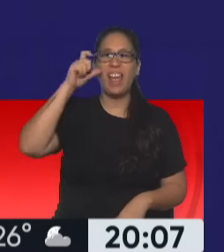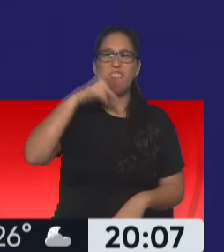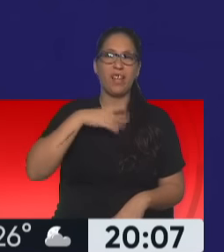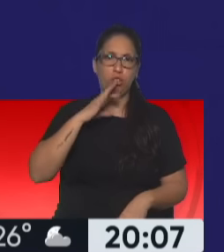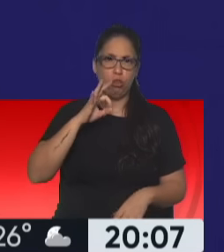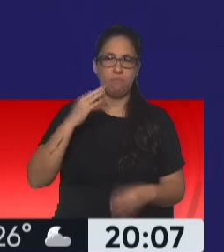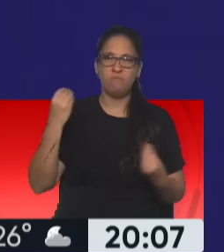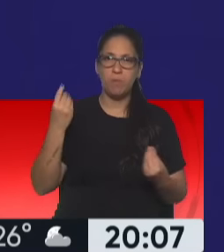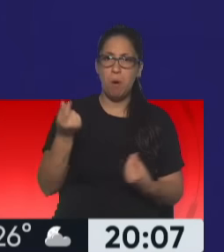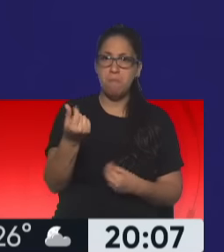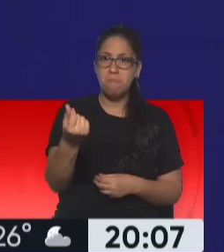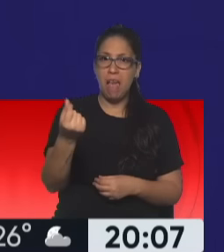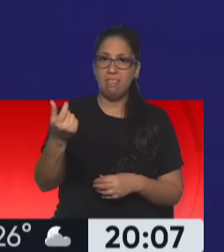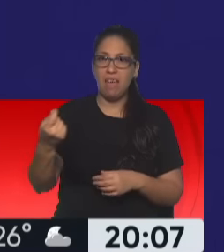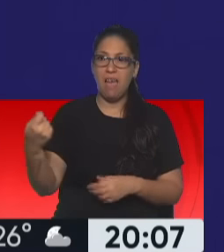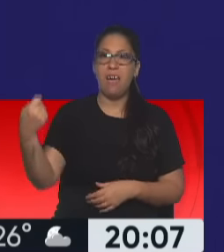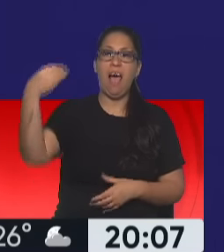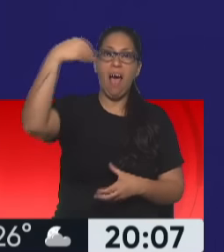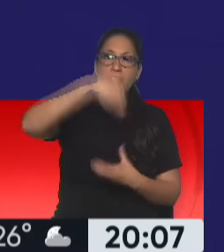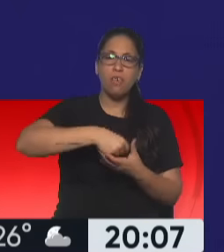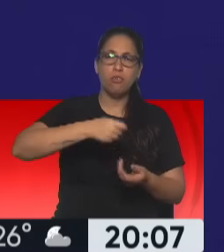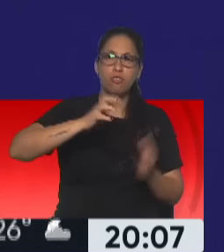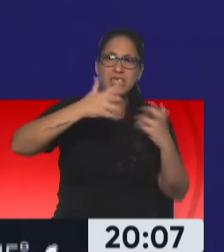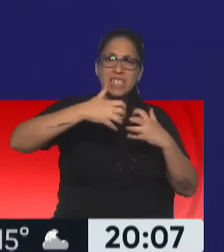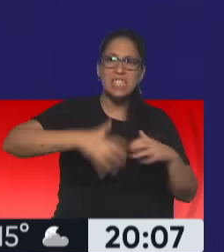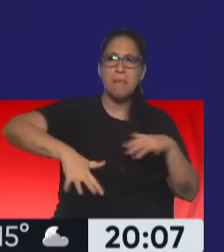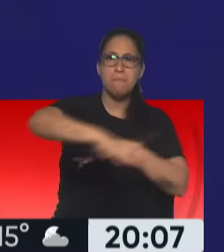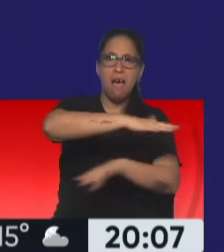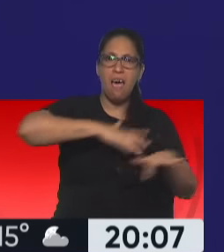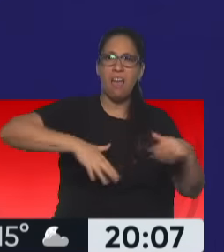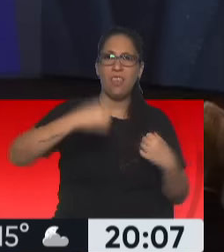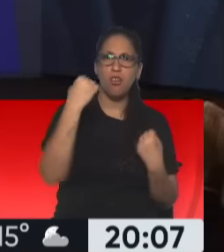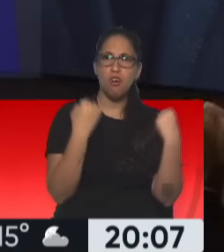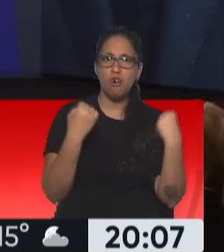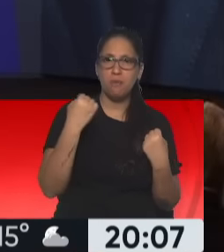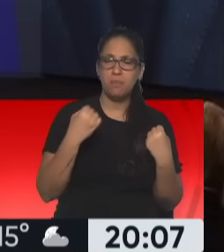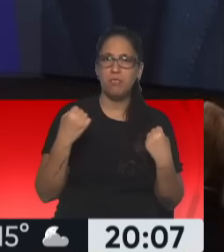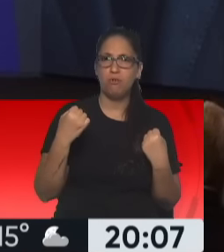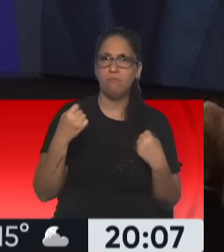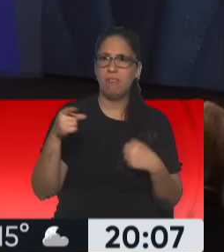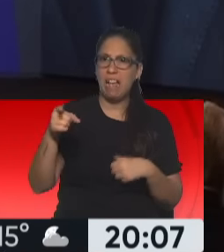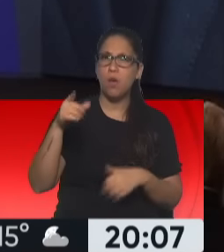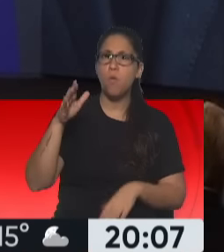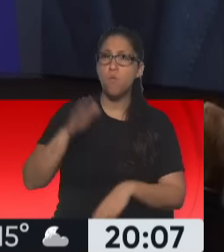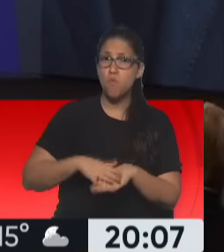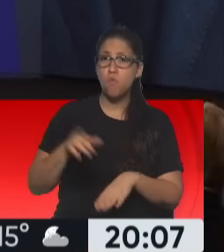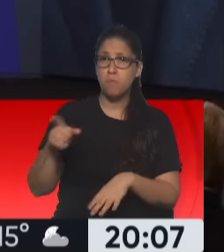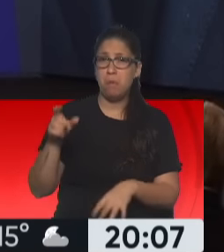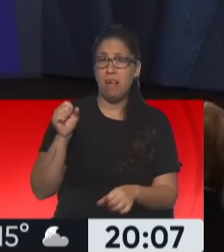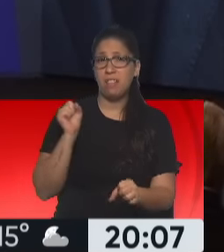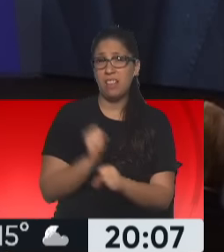cual entra el dinero en la economía. Y la realidad es que culpa de ese trabajo,